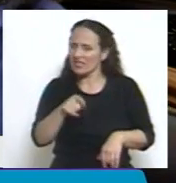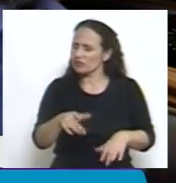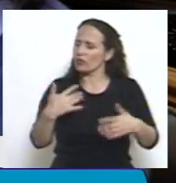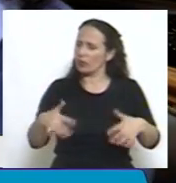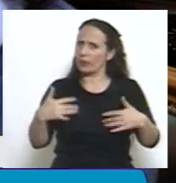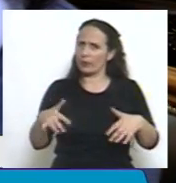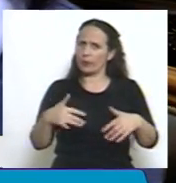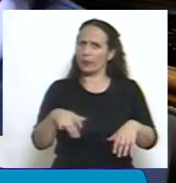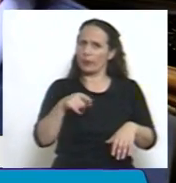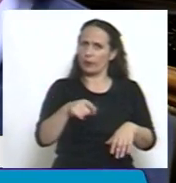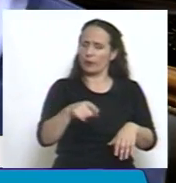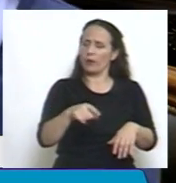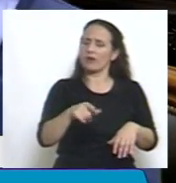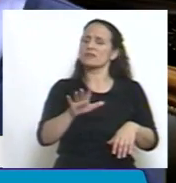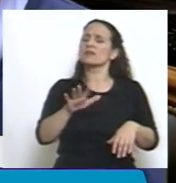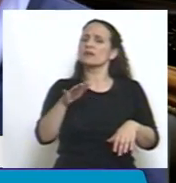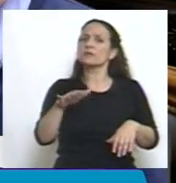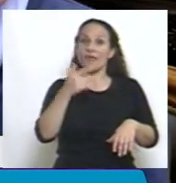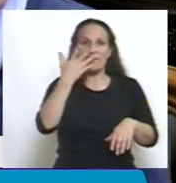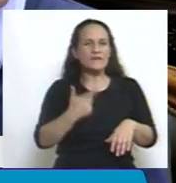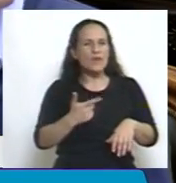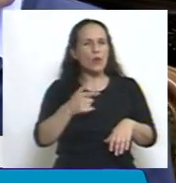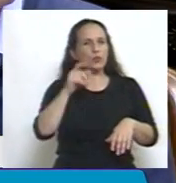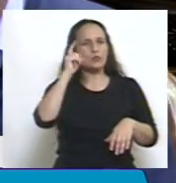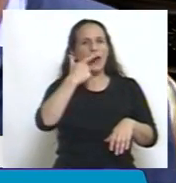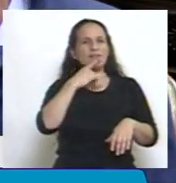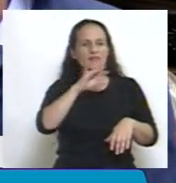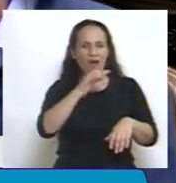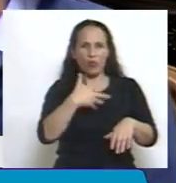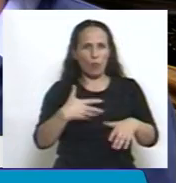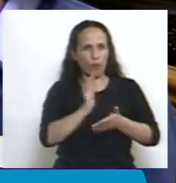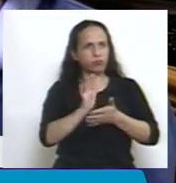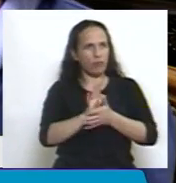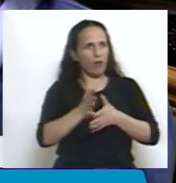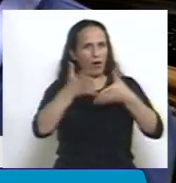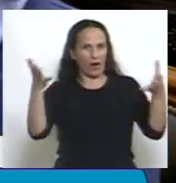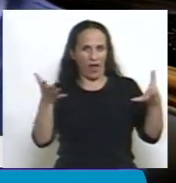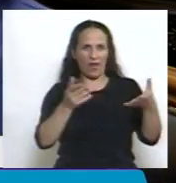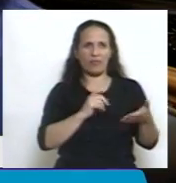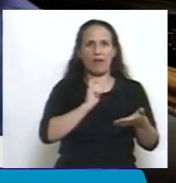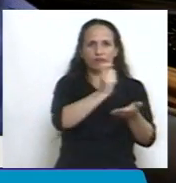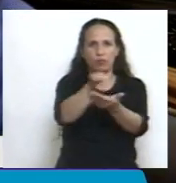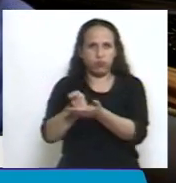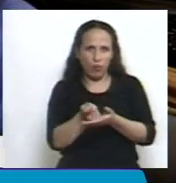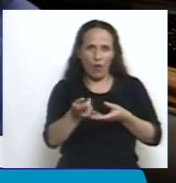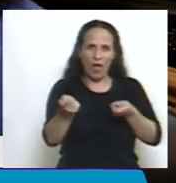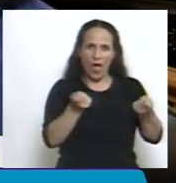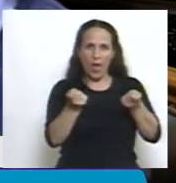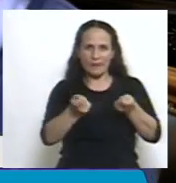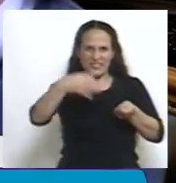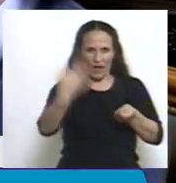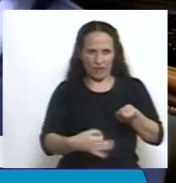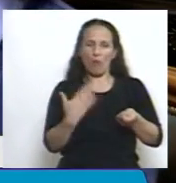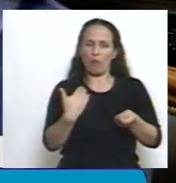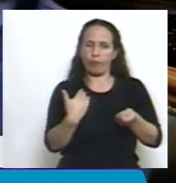historia de Argentina. Y a mí me gusta el Estado grande, porque el Estado grande es el que tiene capacidad para reformar, si es que se sabe administrar. ¿Cuánta